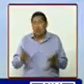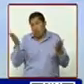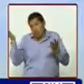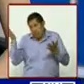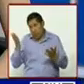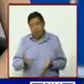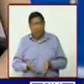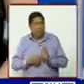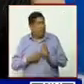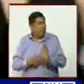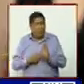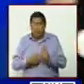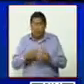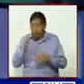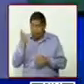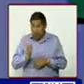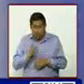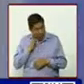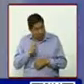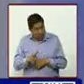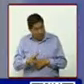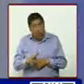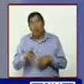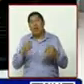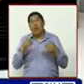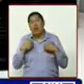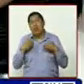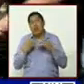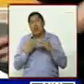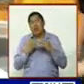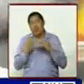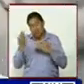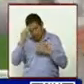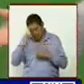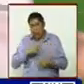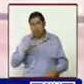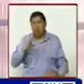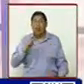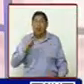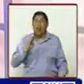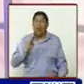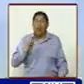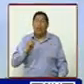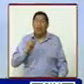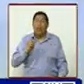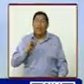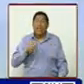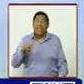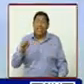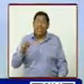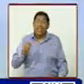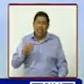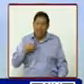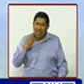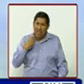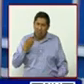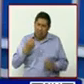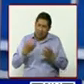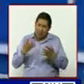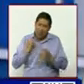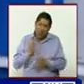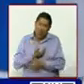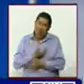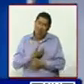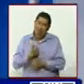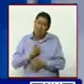por supuesto. ¿No? Pero por supuesto. Y nunca se fijaron en que tenían en la casa al señor Cabanillas. Al señor Cabanillas. Pero lo veníamos diciendo, al dar la oportunidad a los